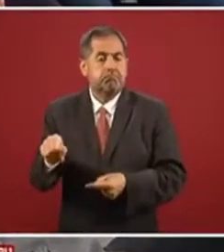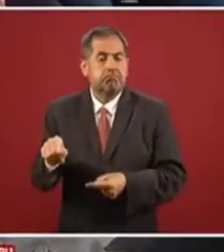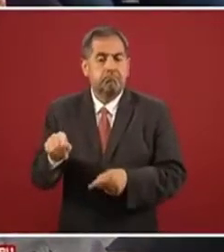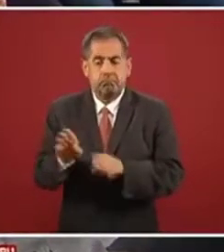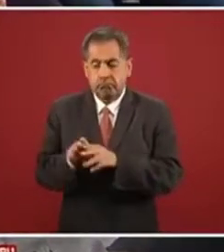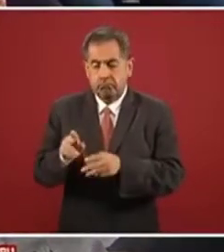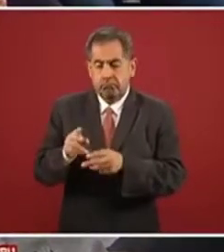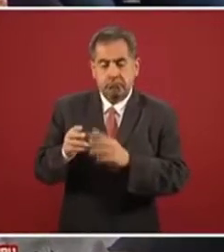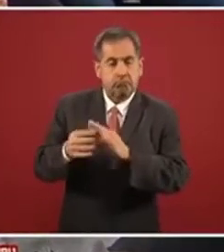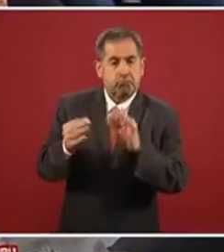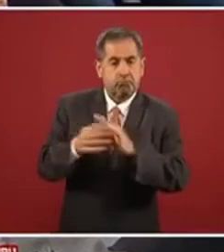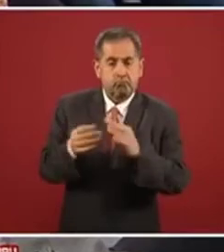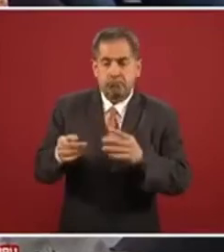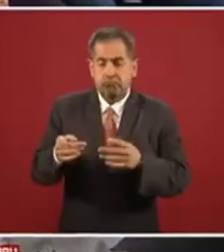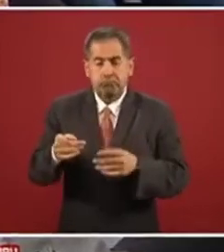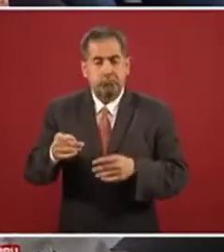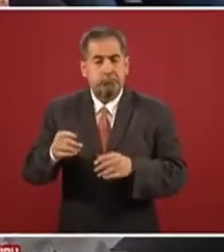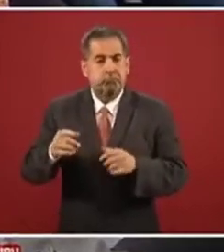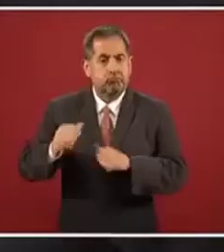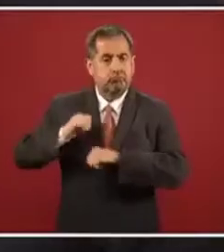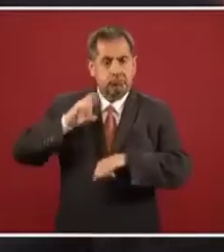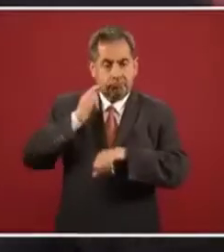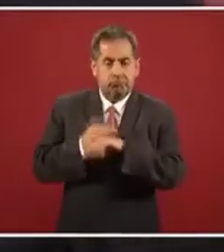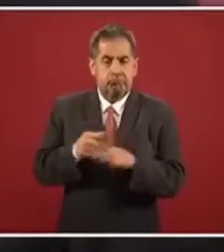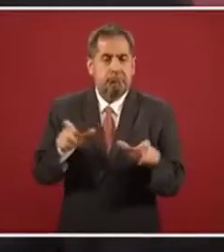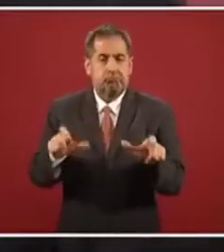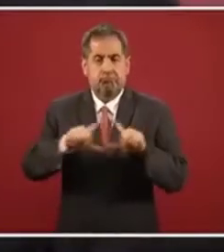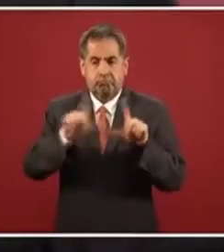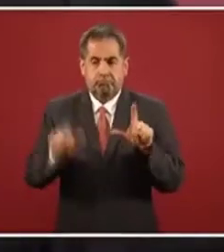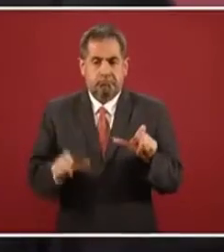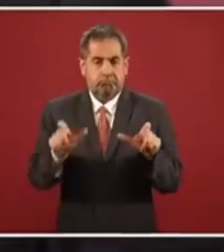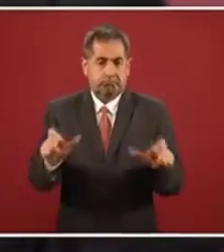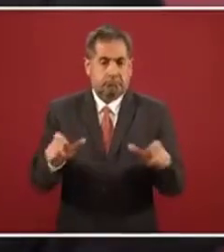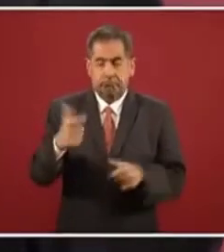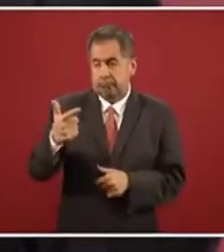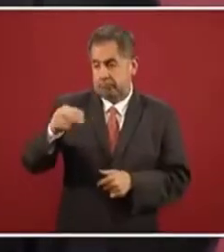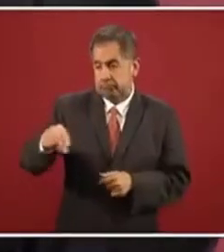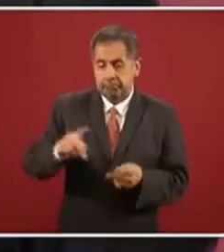el funcionamiento de la Guardia Nacional, del Instituto Nacional de Migración,